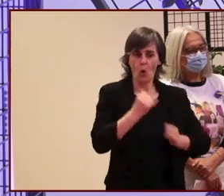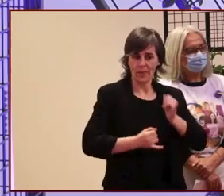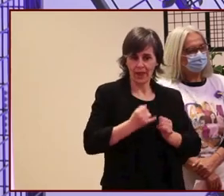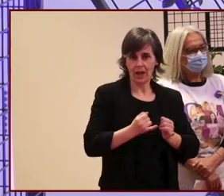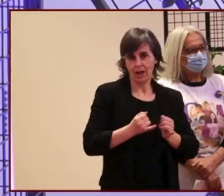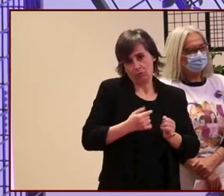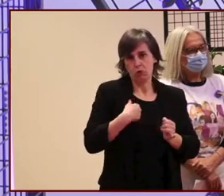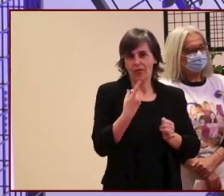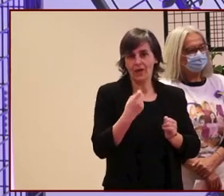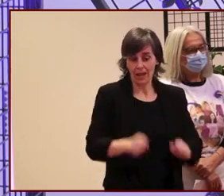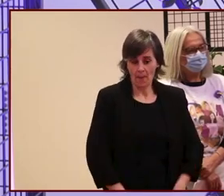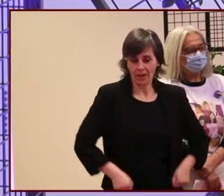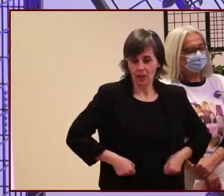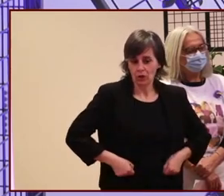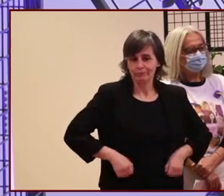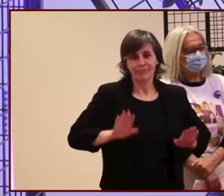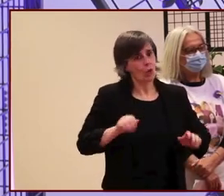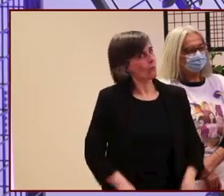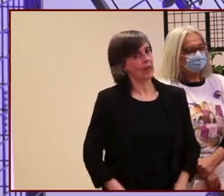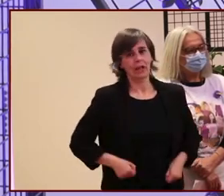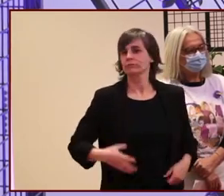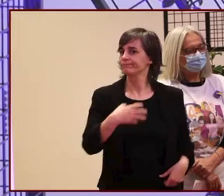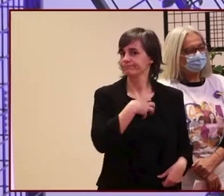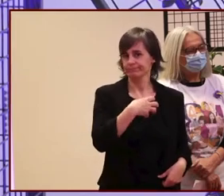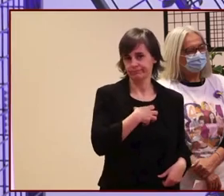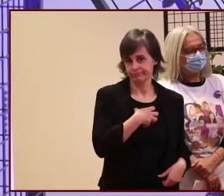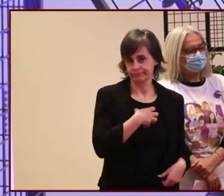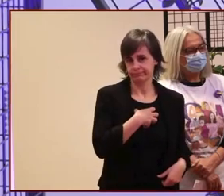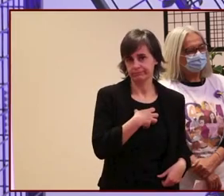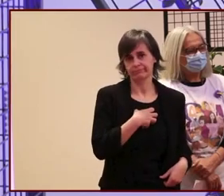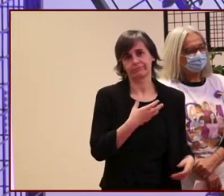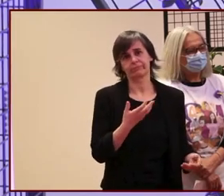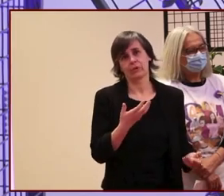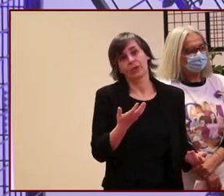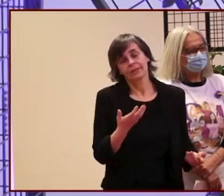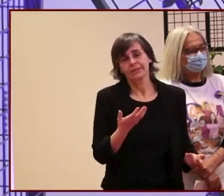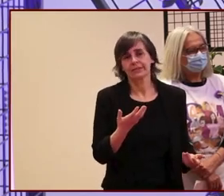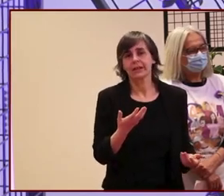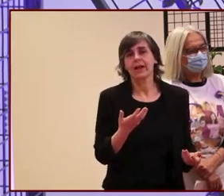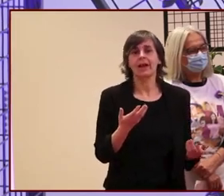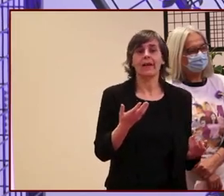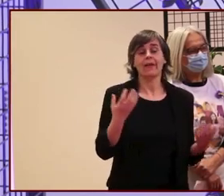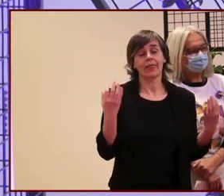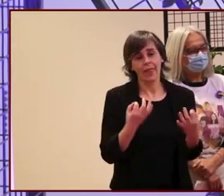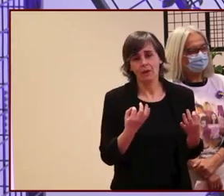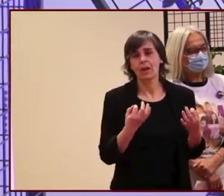tenía que 'la señora' la limpieza de 'sálvame' un corpiño alí